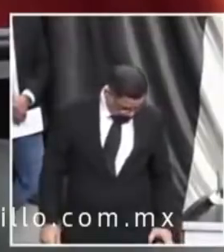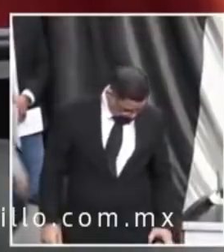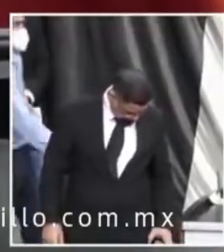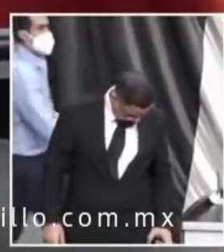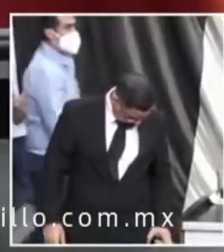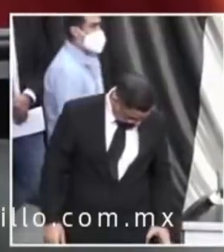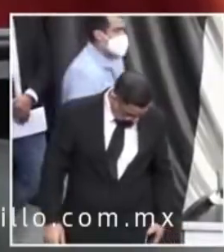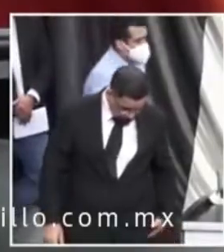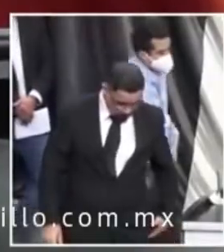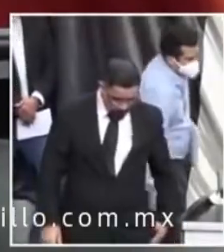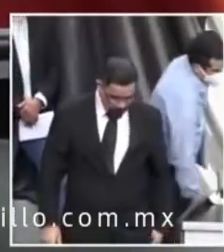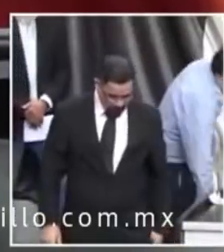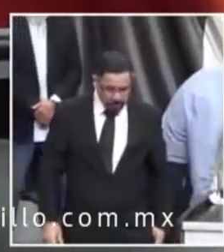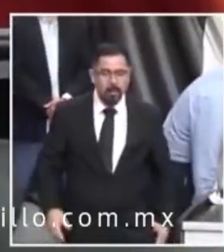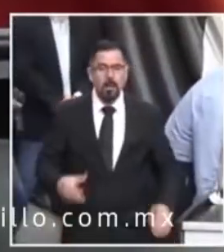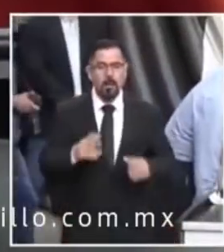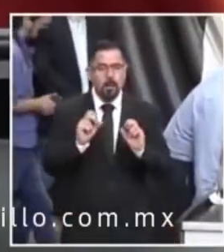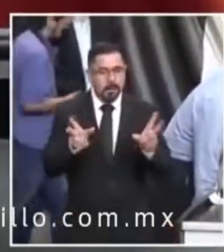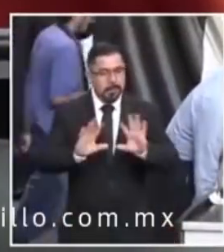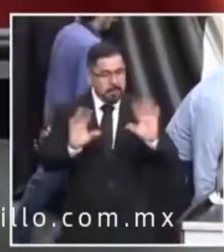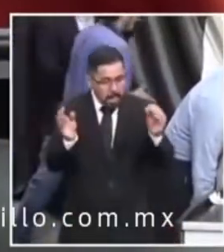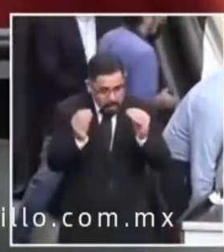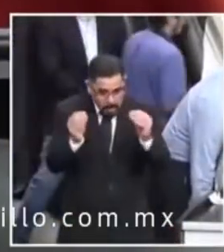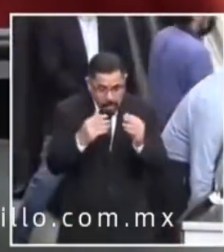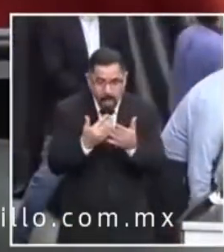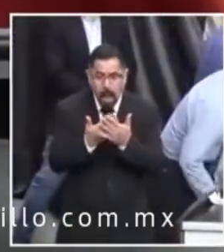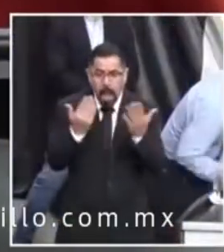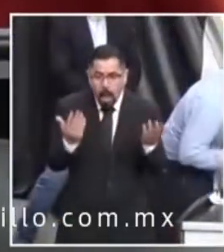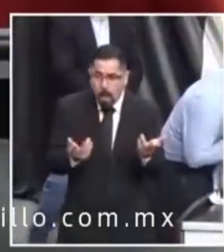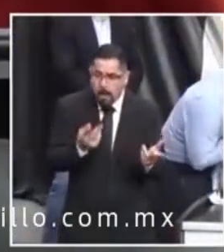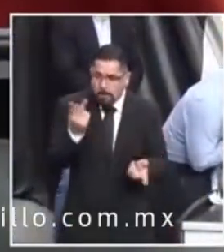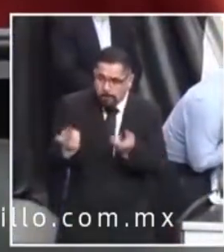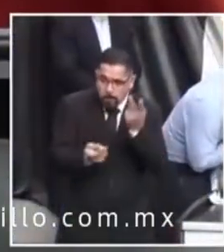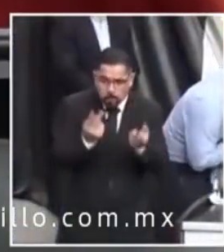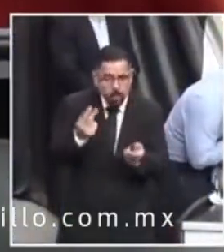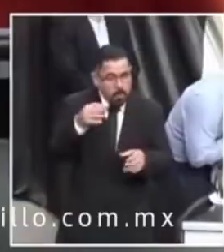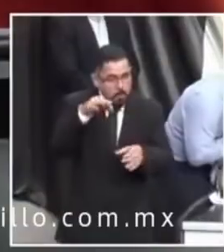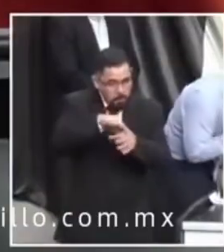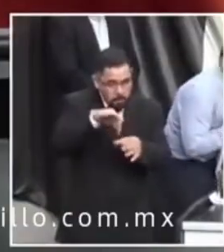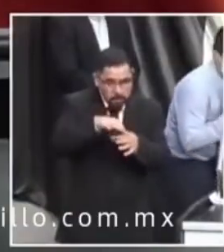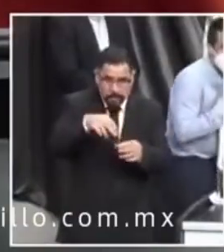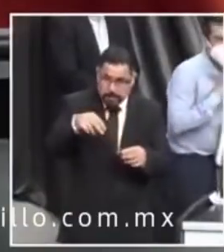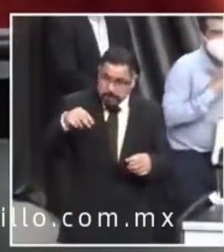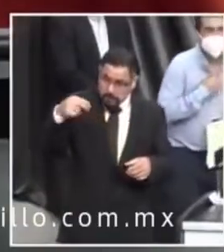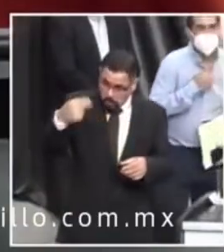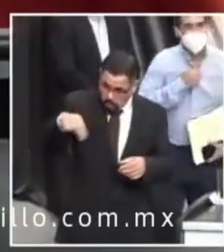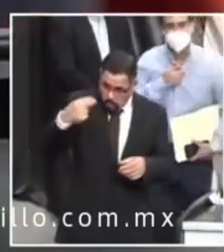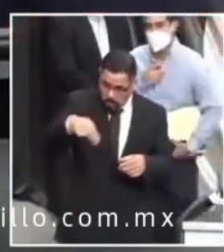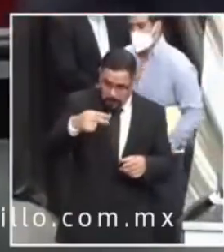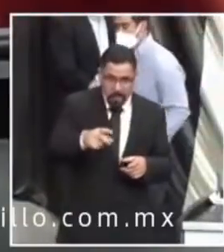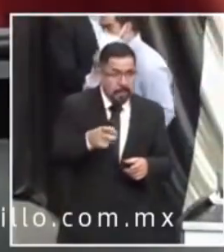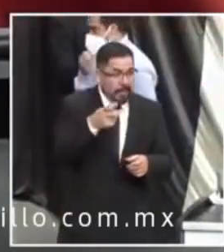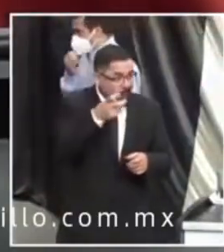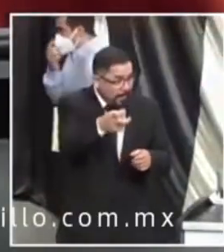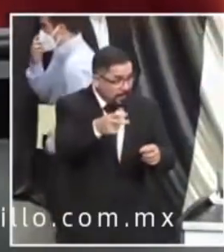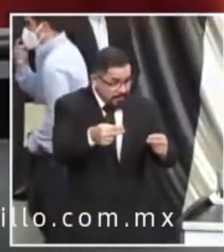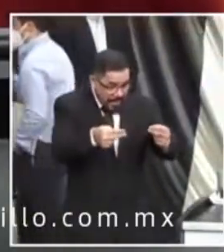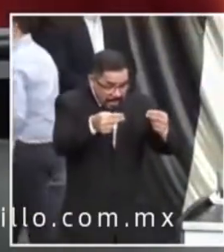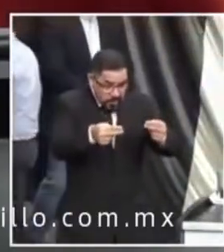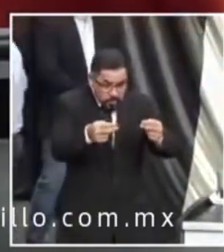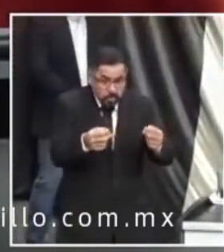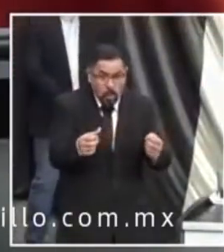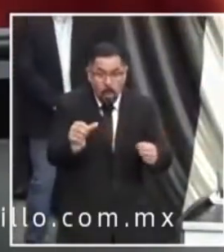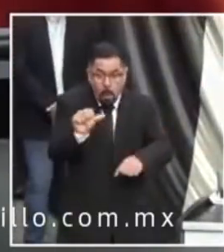Discutido el asunto, se consultará en votación nominal si es de considerarse este asunto como de urgente y